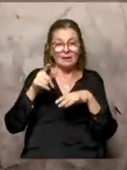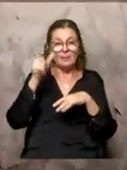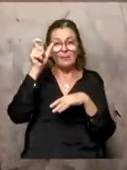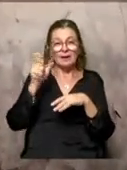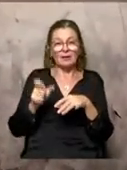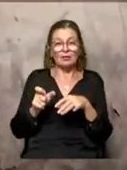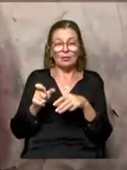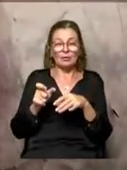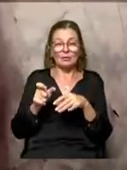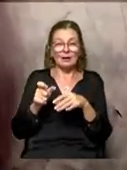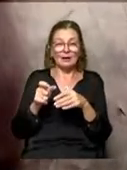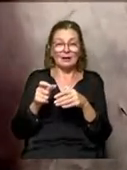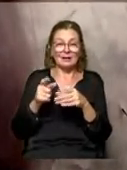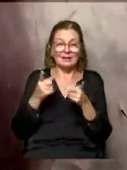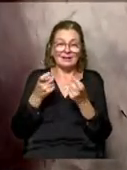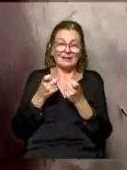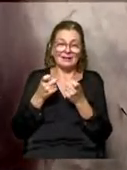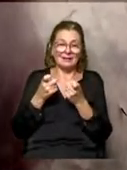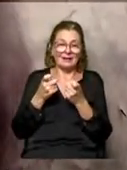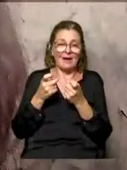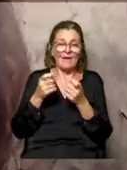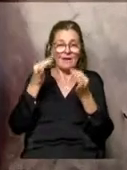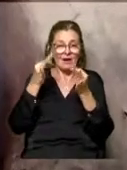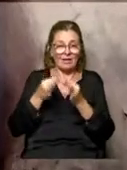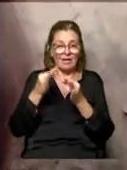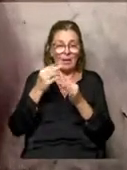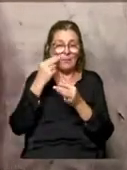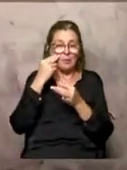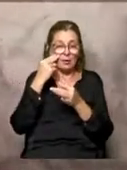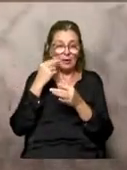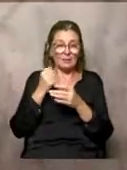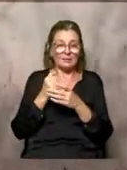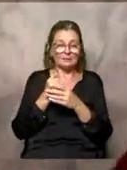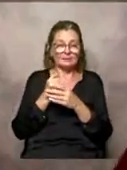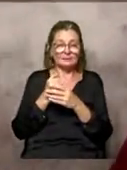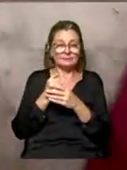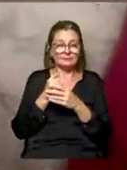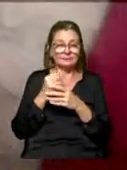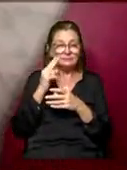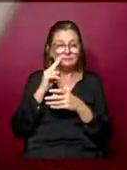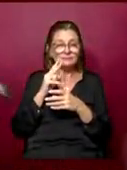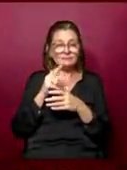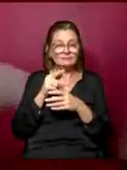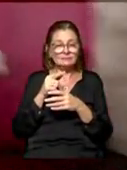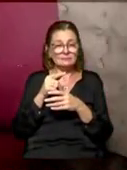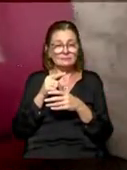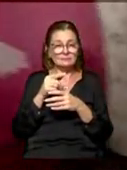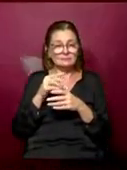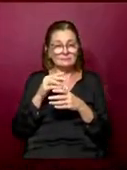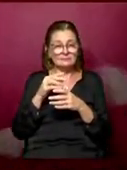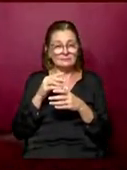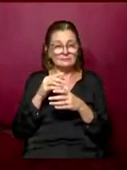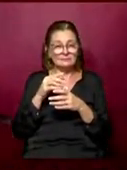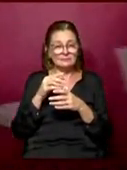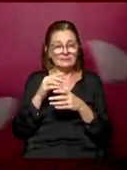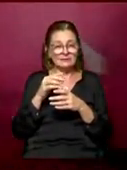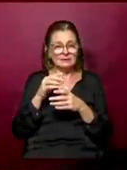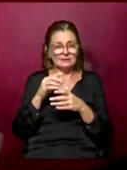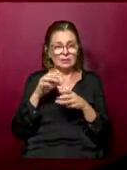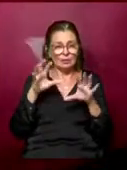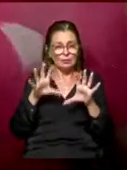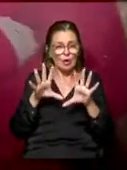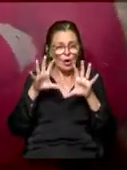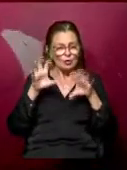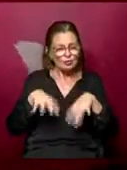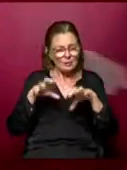está muy precaria de verdad. Aquí a la derecha tenemos, a ver, una especie de cañada. Usted, cuando llueve, digamos, esta